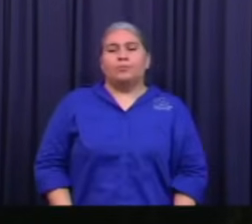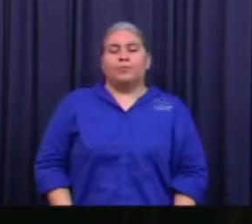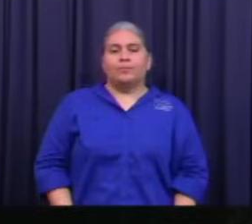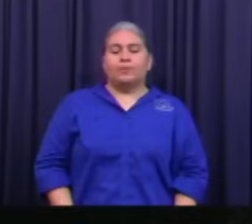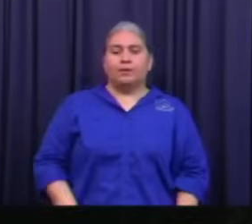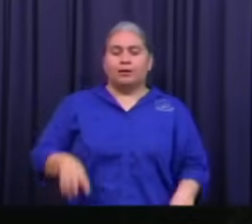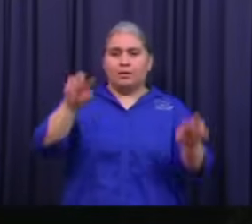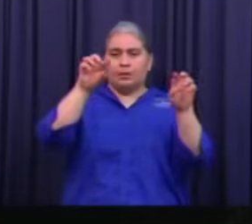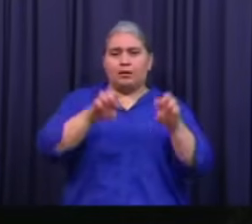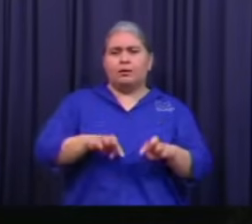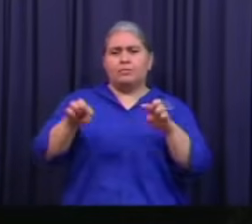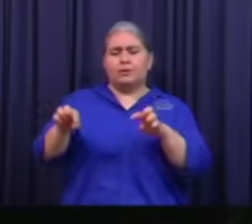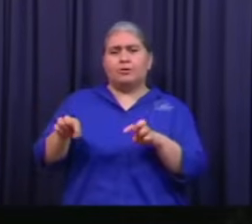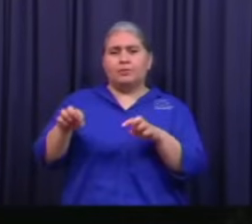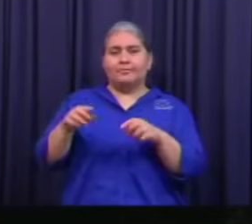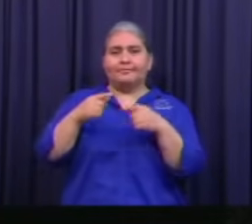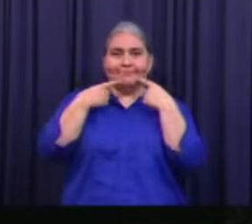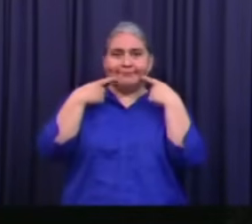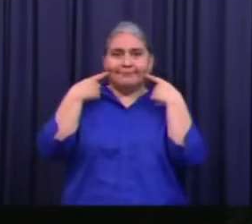una